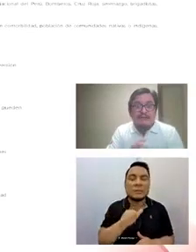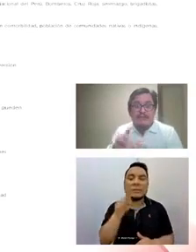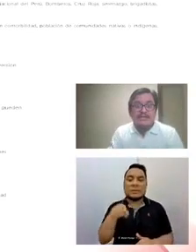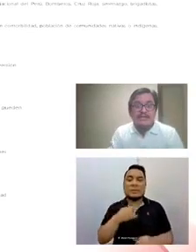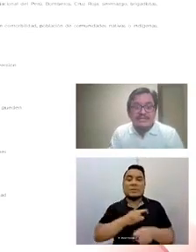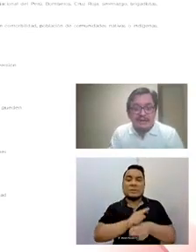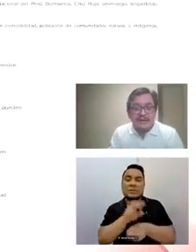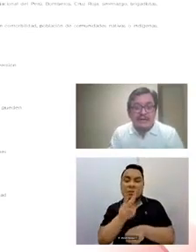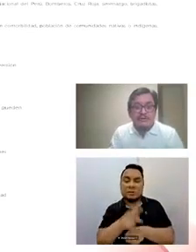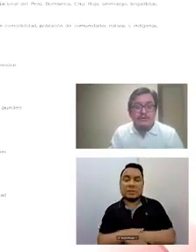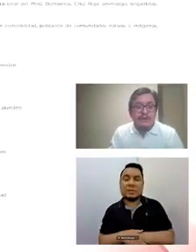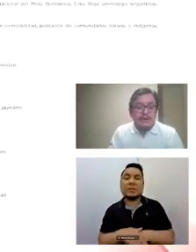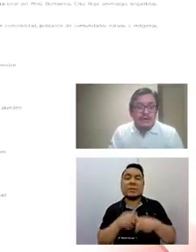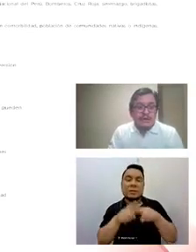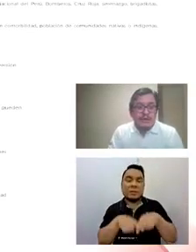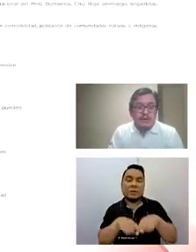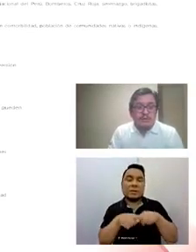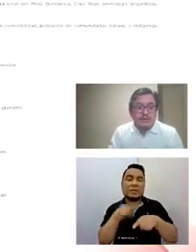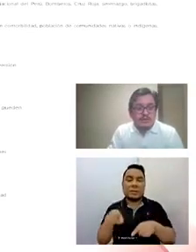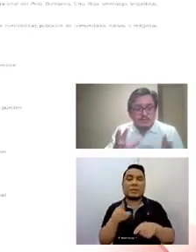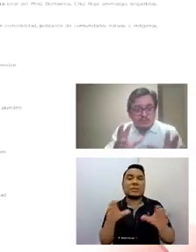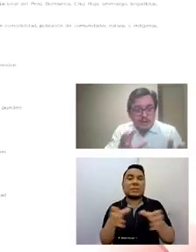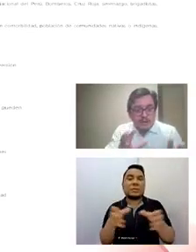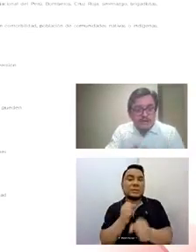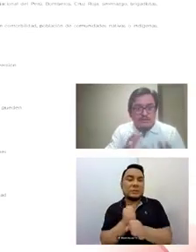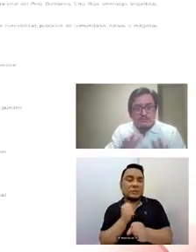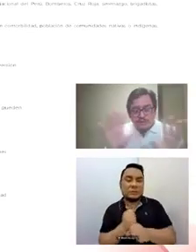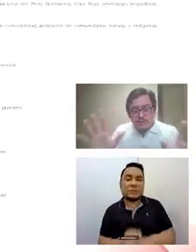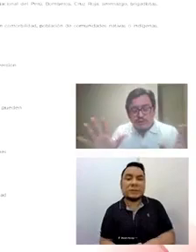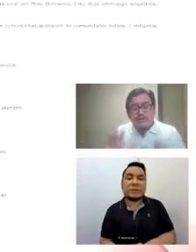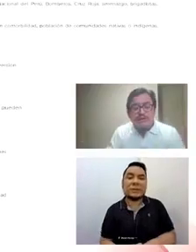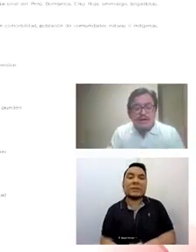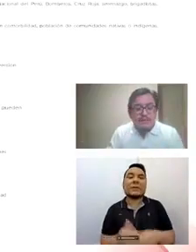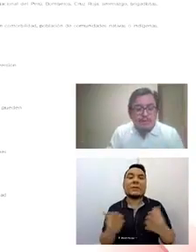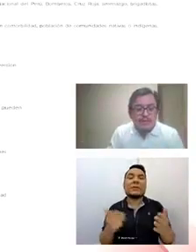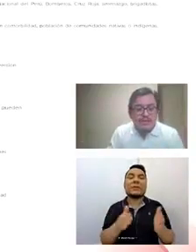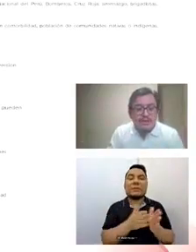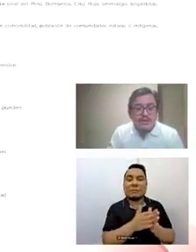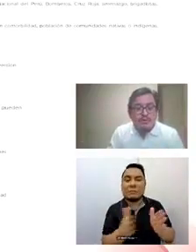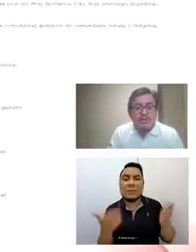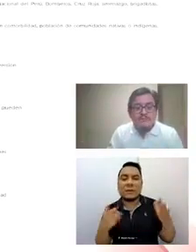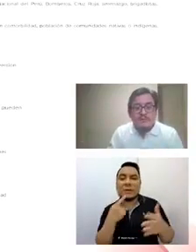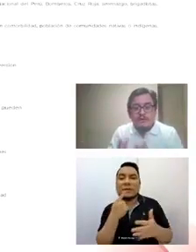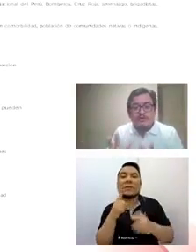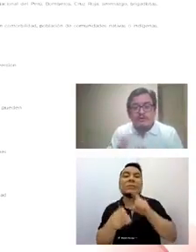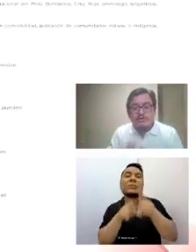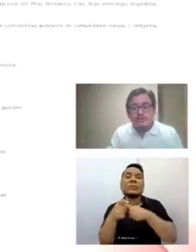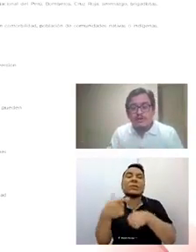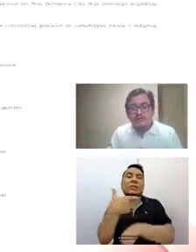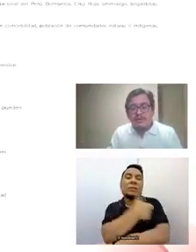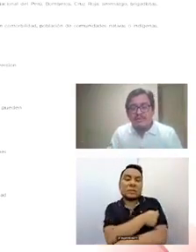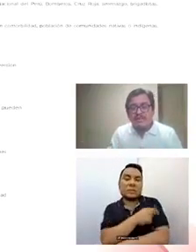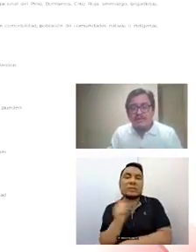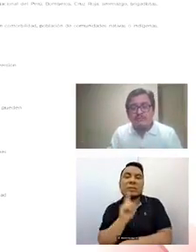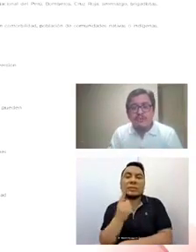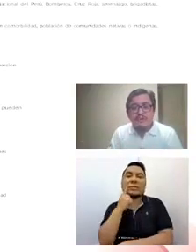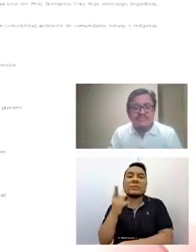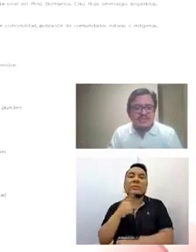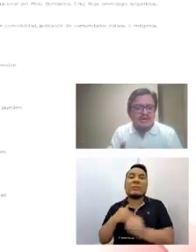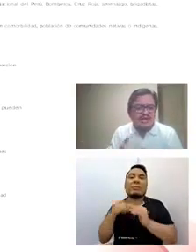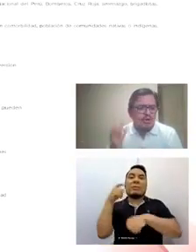2, independientemente del sector en el que trabajen, ¿no? Bueno, el resto seguramente van a haber preguntas sobre vacunas. Para no consumir,